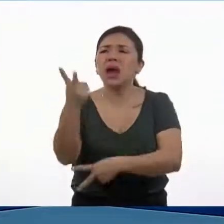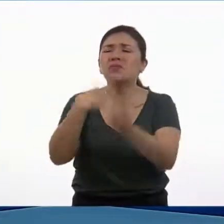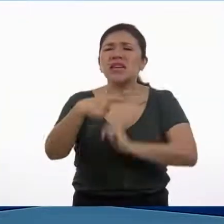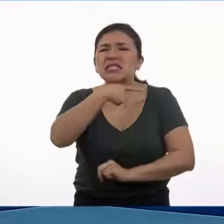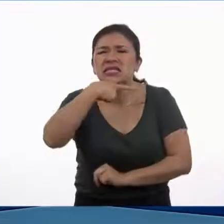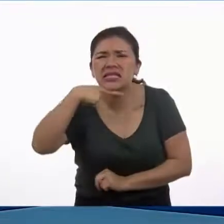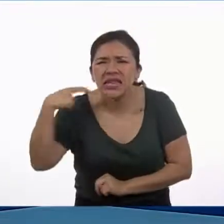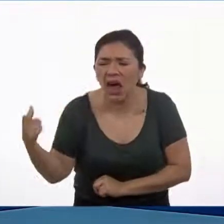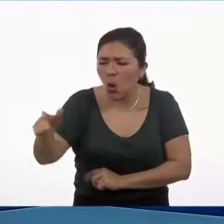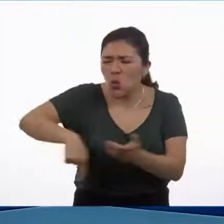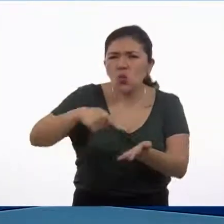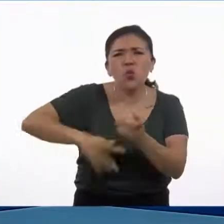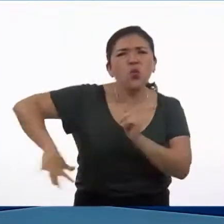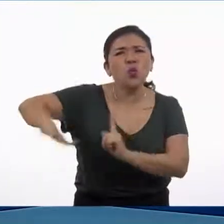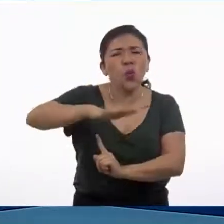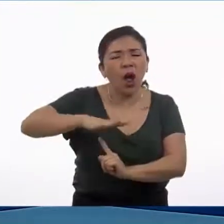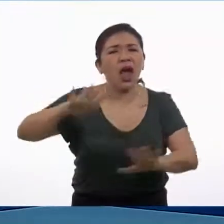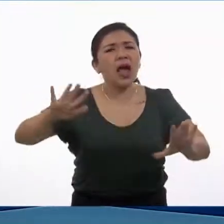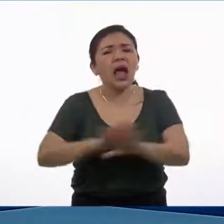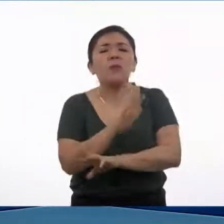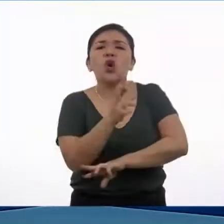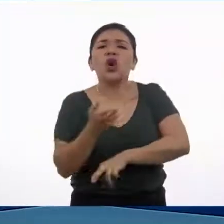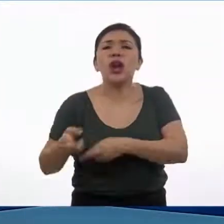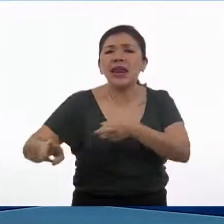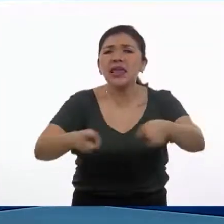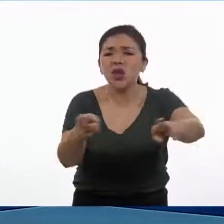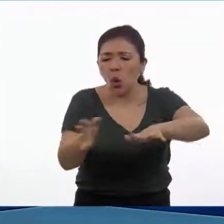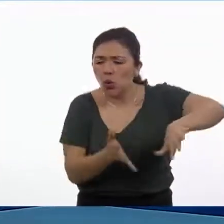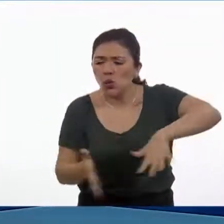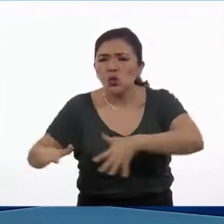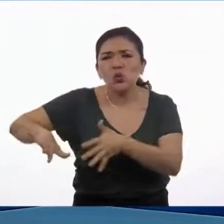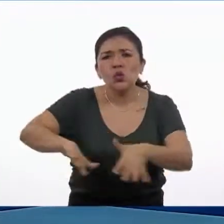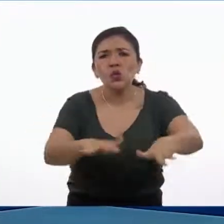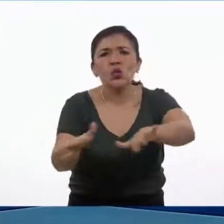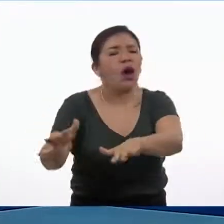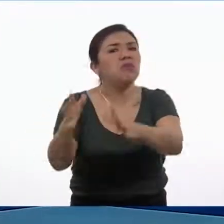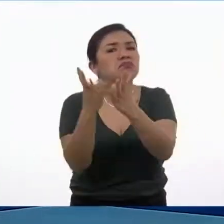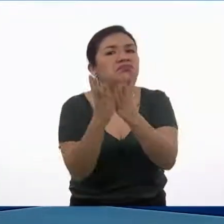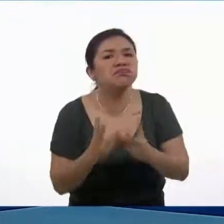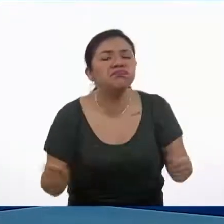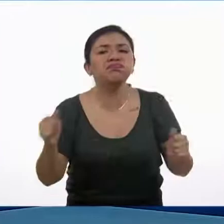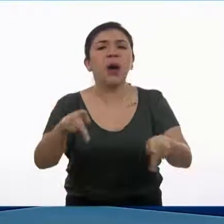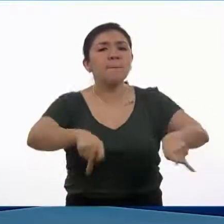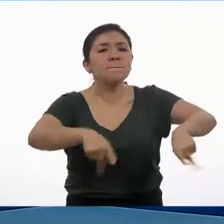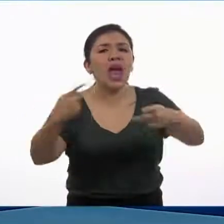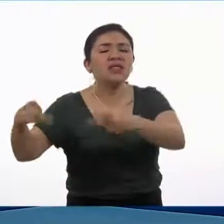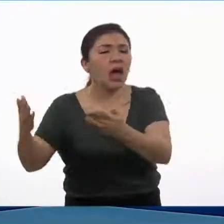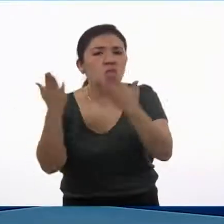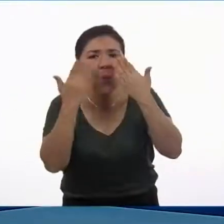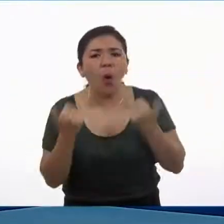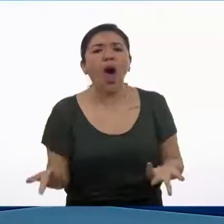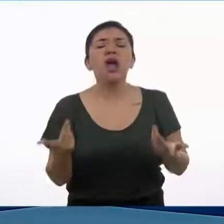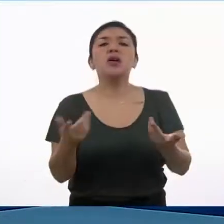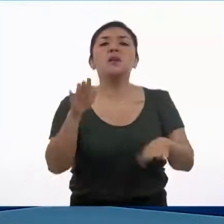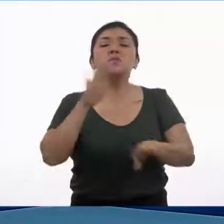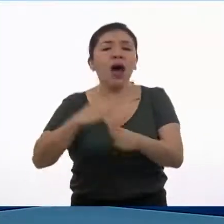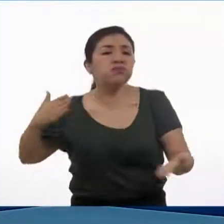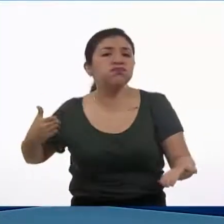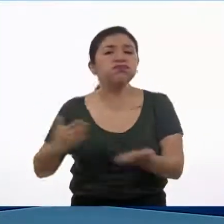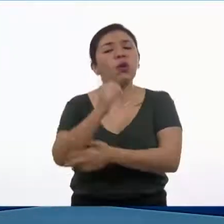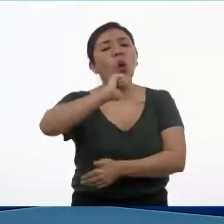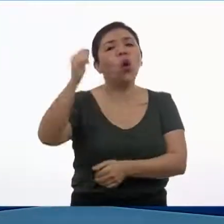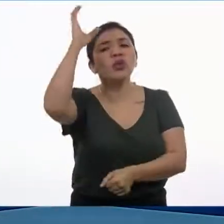zona, los cambios en el curso del río y sus afluentes, la desaparición de la red comercial y la invasión de una